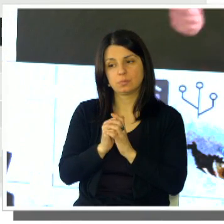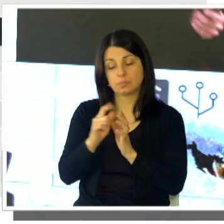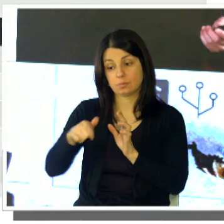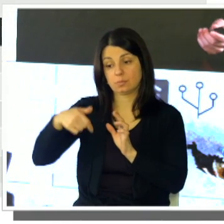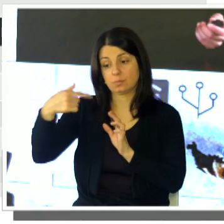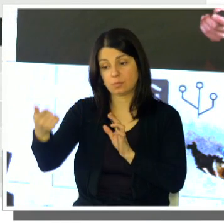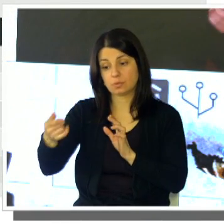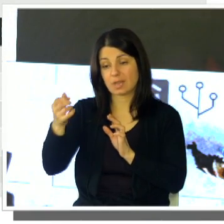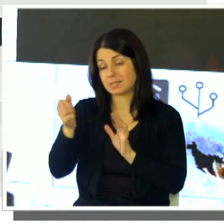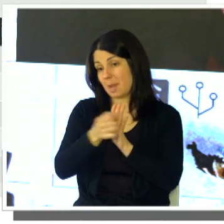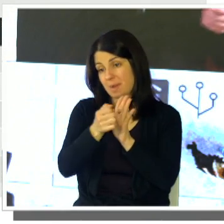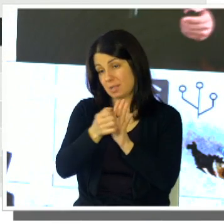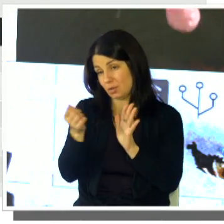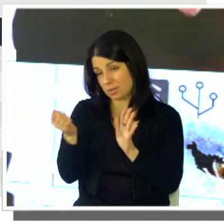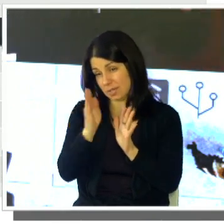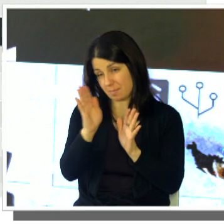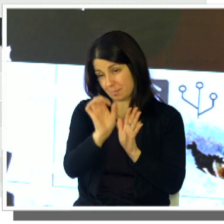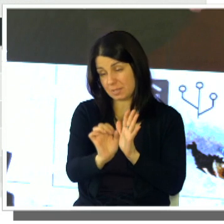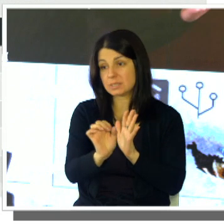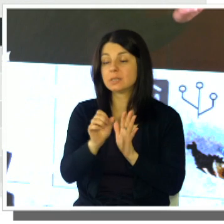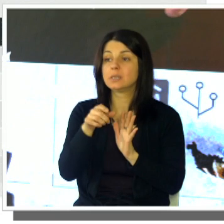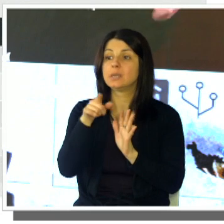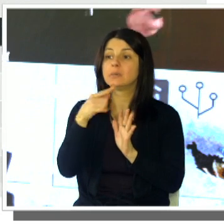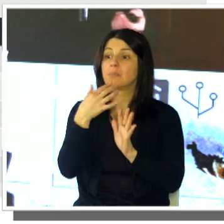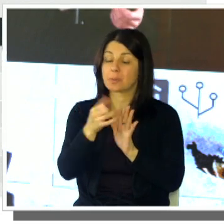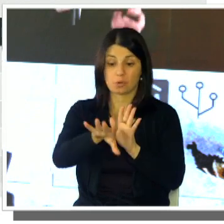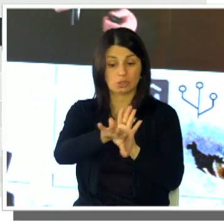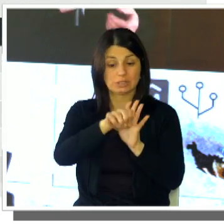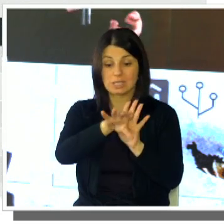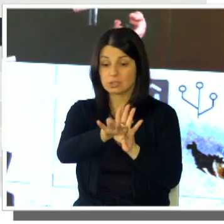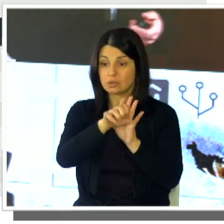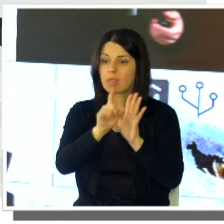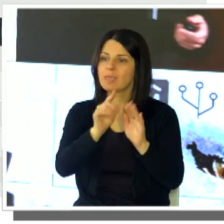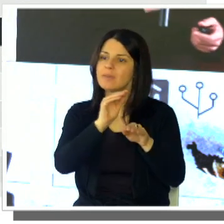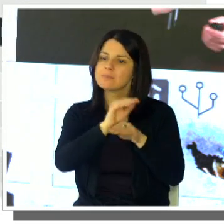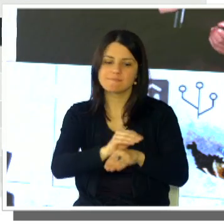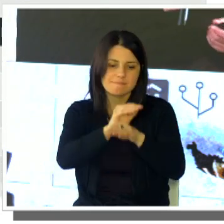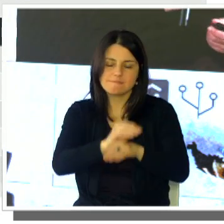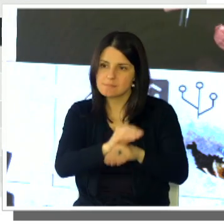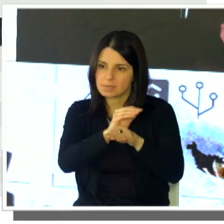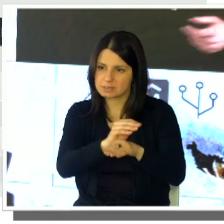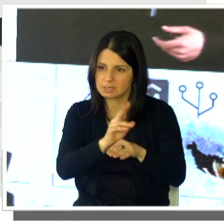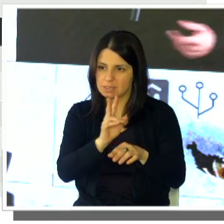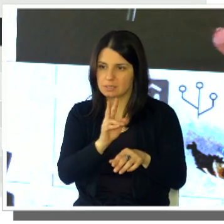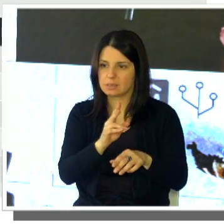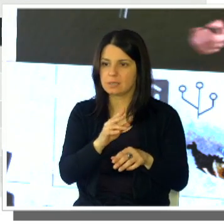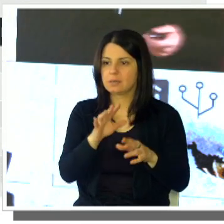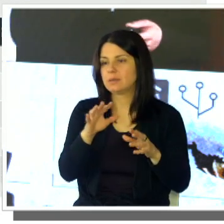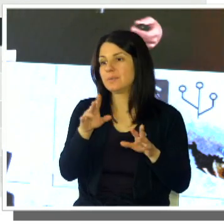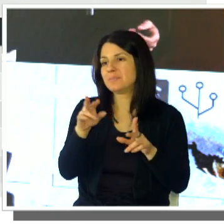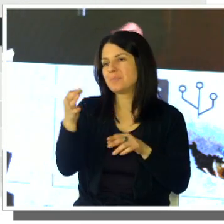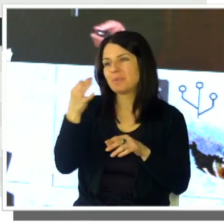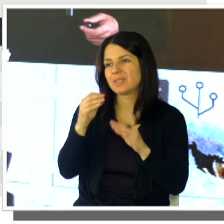otras apps que, por ejemplo, estos sensores hay que mantenerlos, ¿no? Ya sea como un poco como le decía